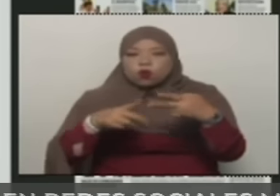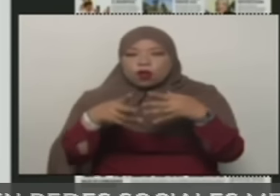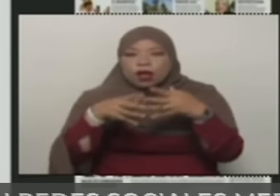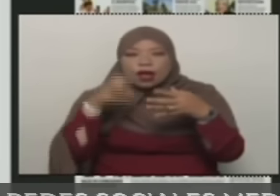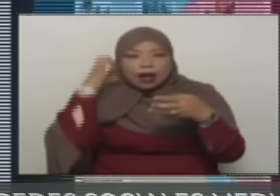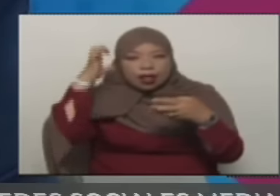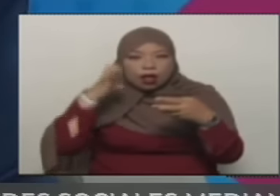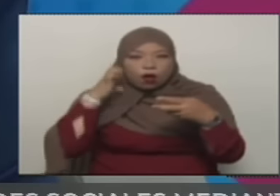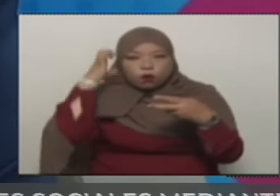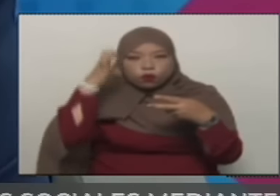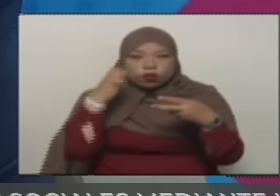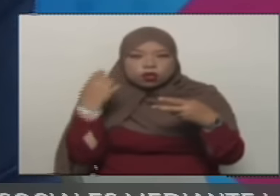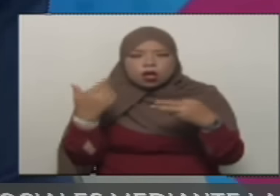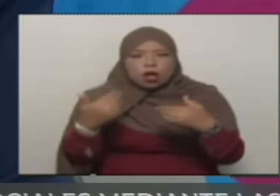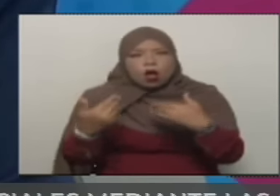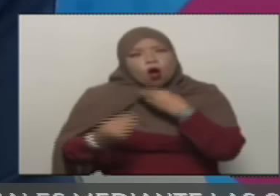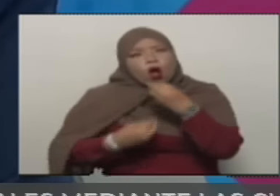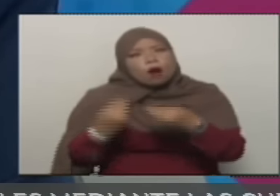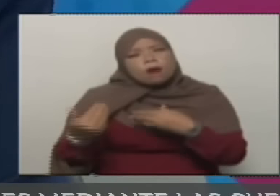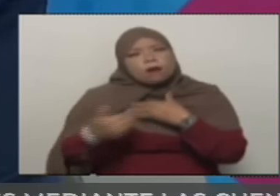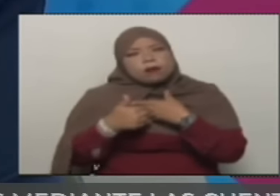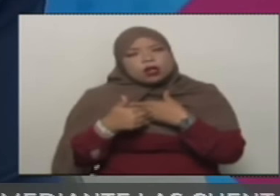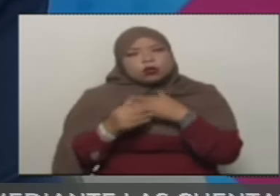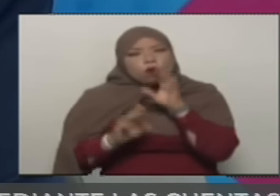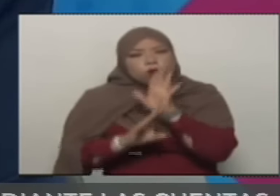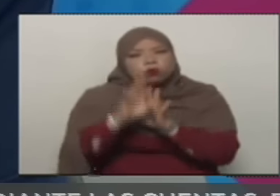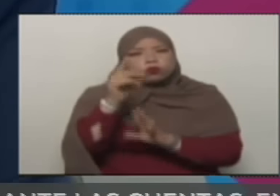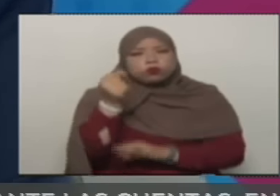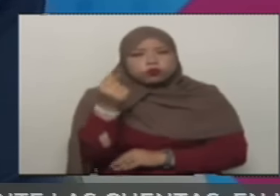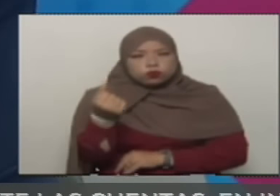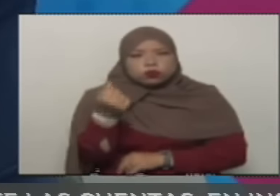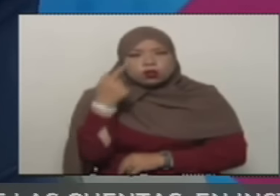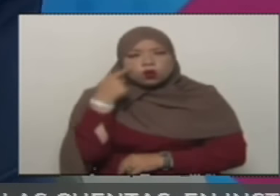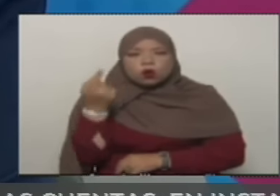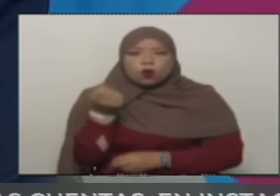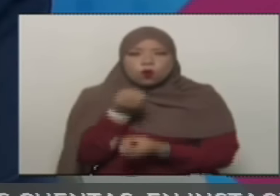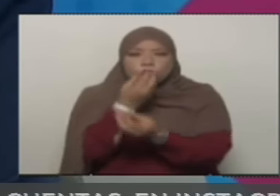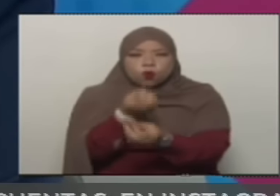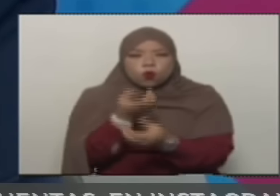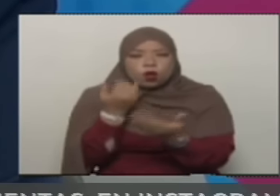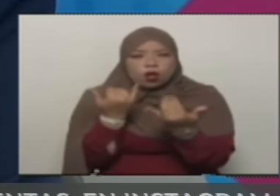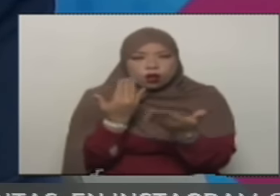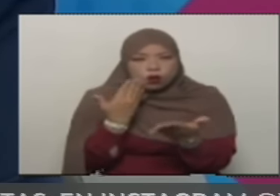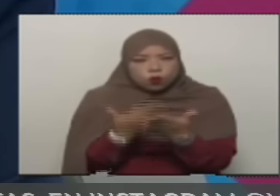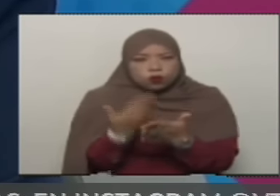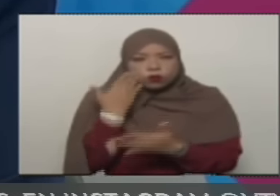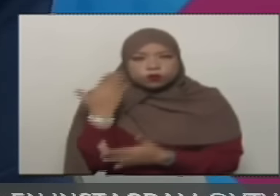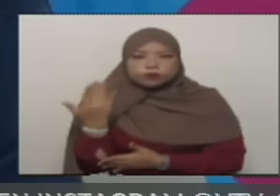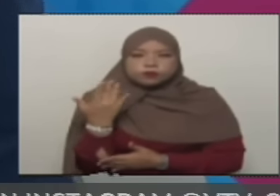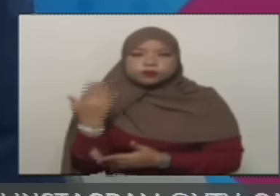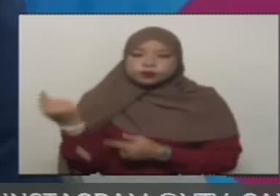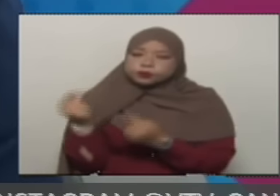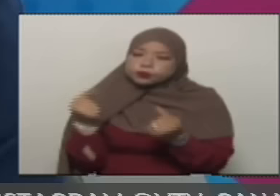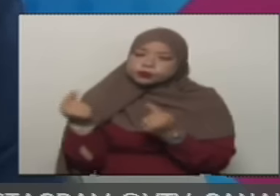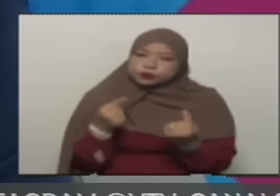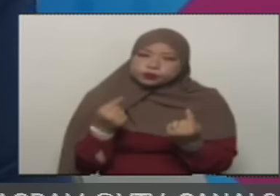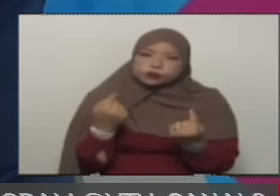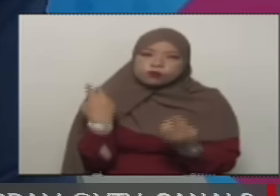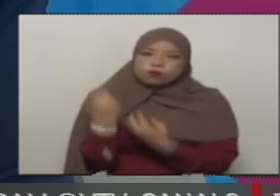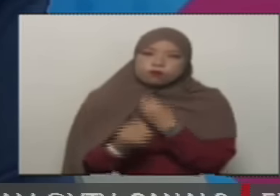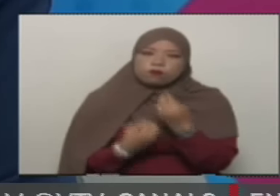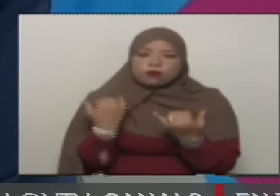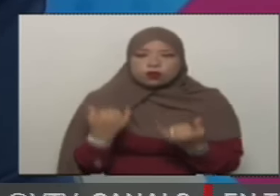los venezolanos y las venezolanas, ¿no?, en este crecimiento económico que ya hemos comentado a lo largo de esta tertulia, y qué